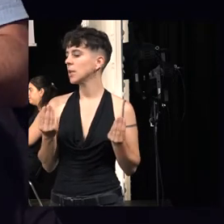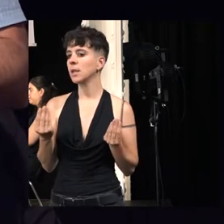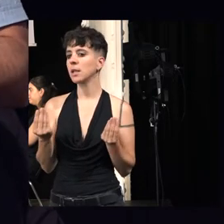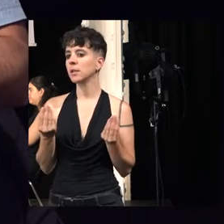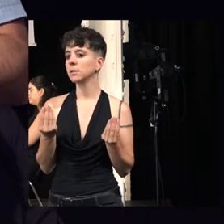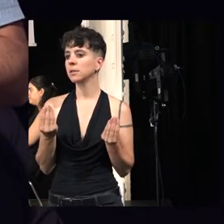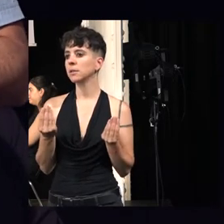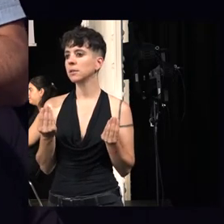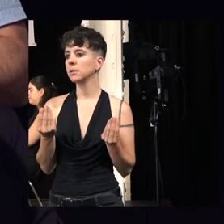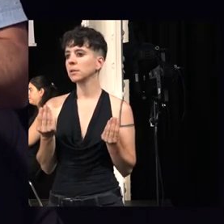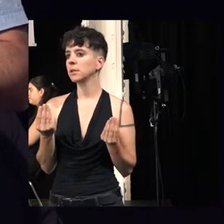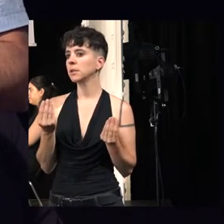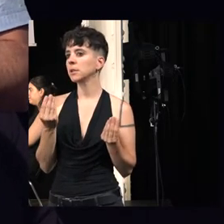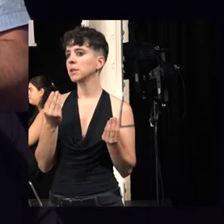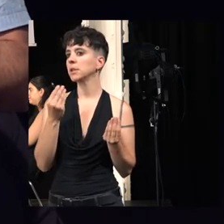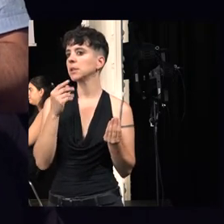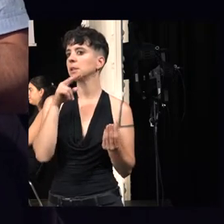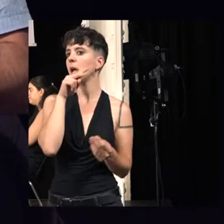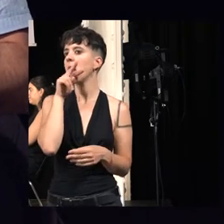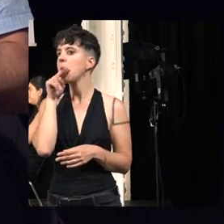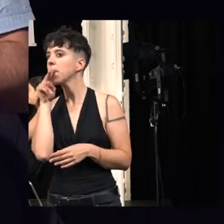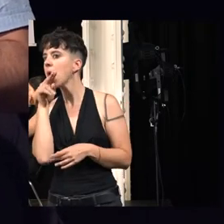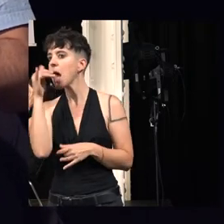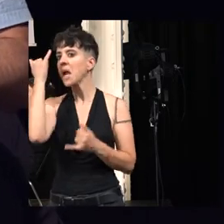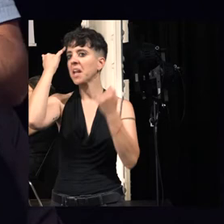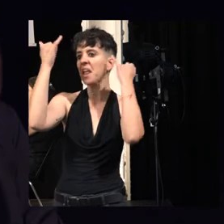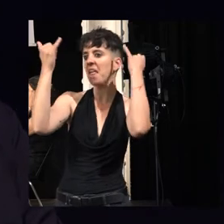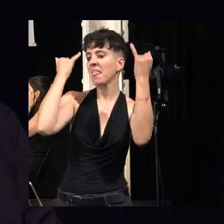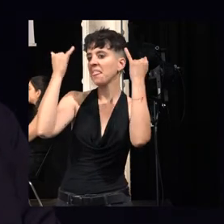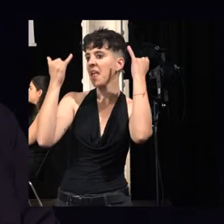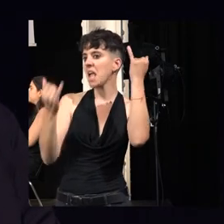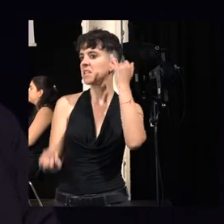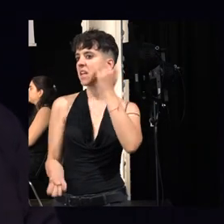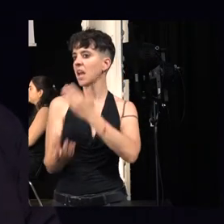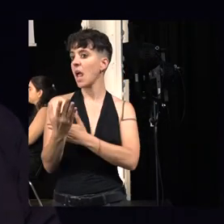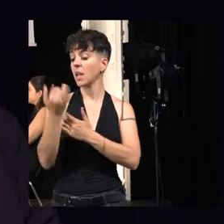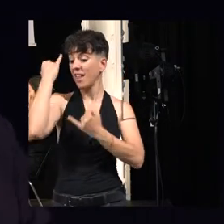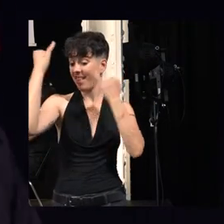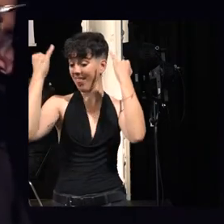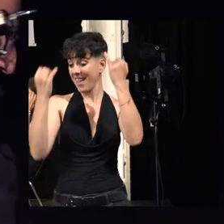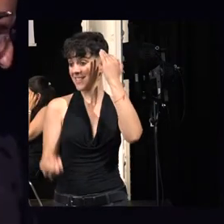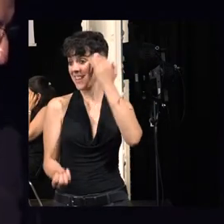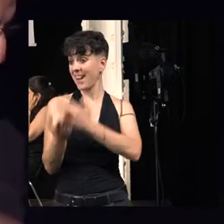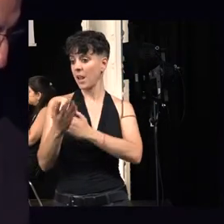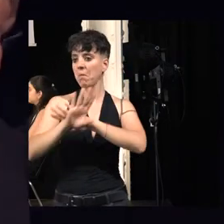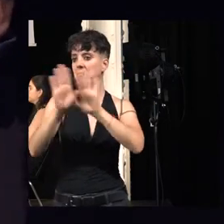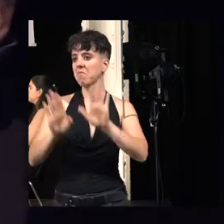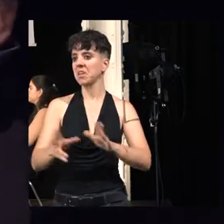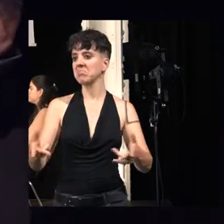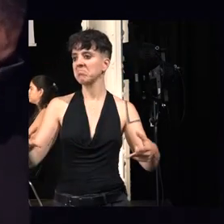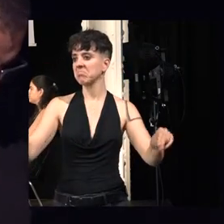era hablar, crear ideas, y una vez que se creaban las ideas, se acababa.